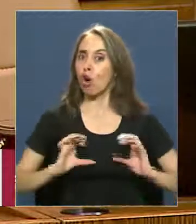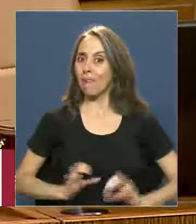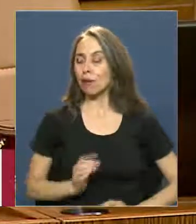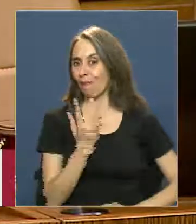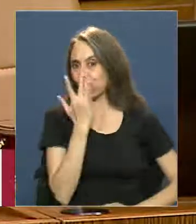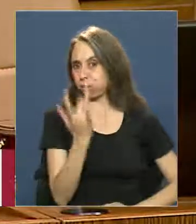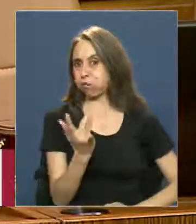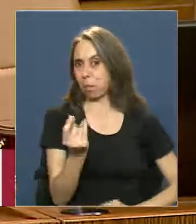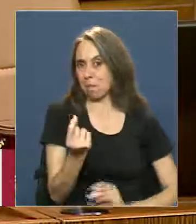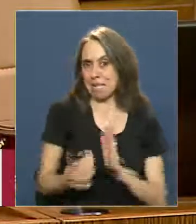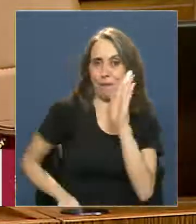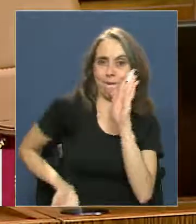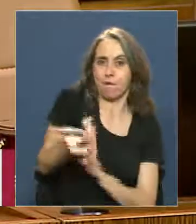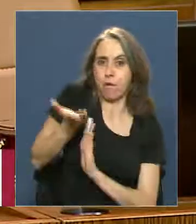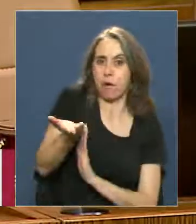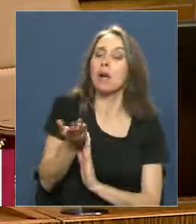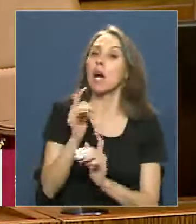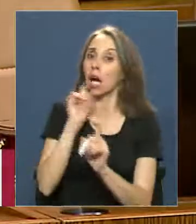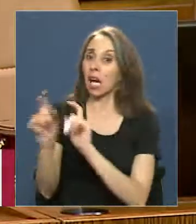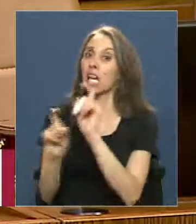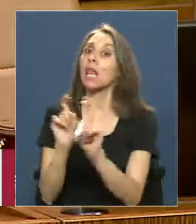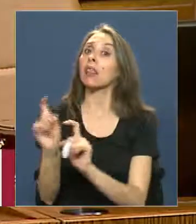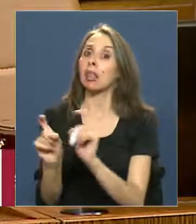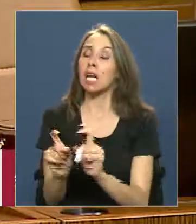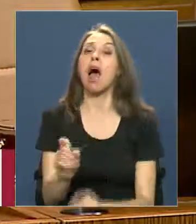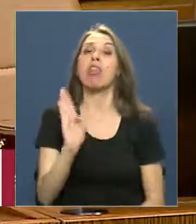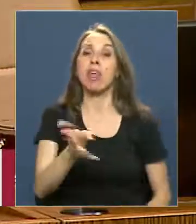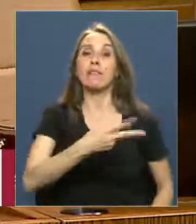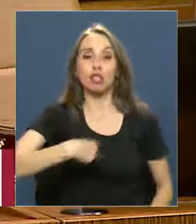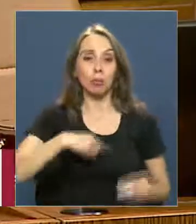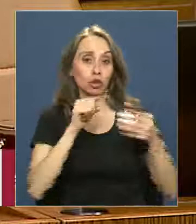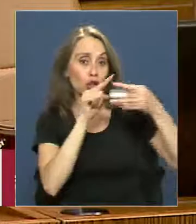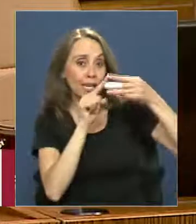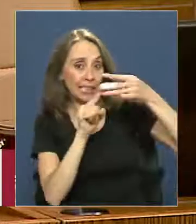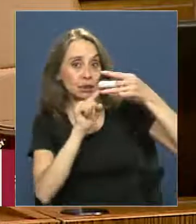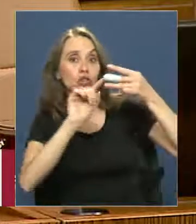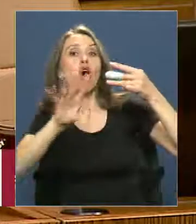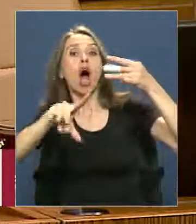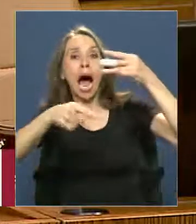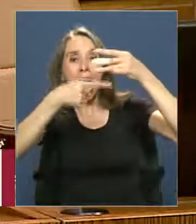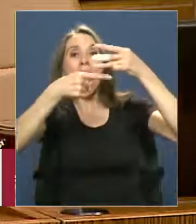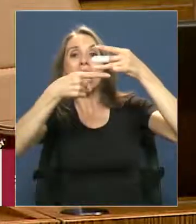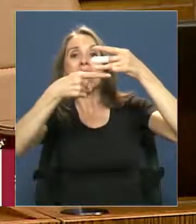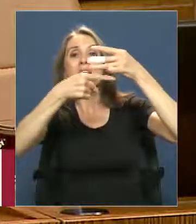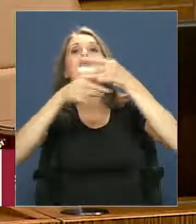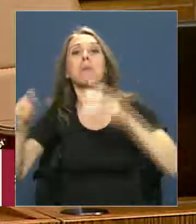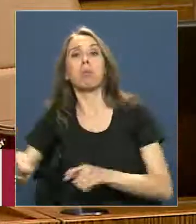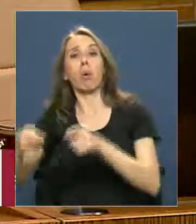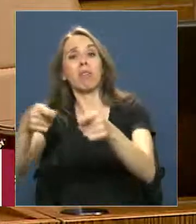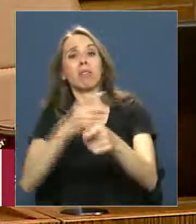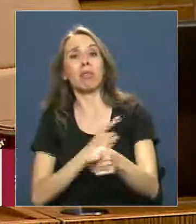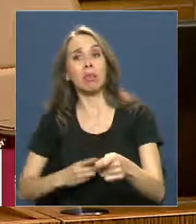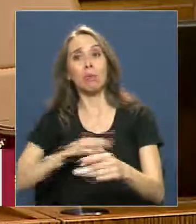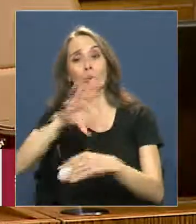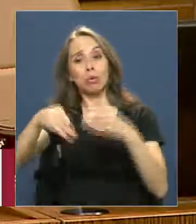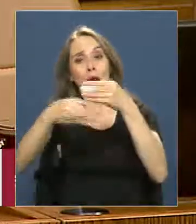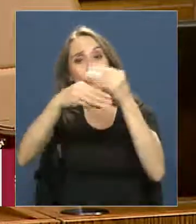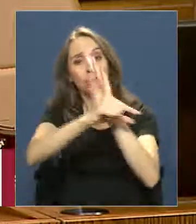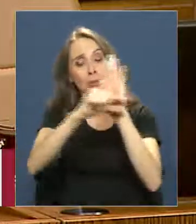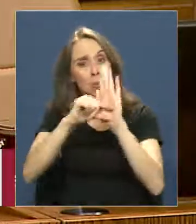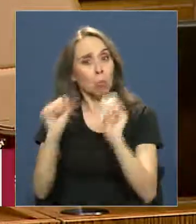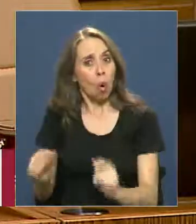dolosa, tan criticable que debiéramos haber considerado. No sé si se podrá hacer vía indicación o algo, pero creo